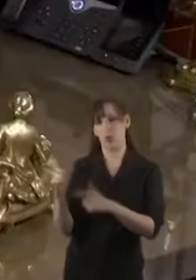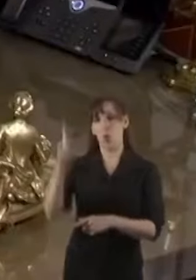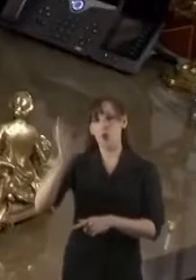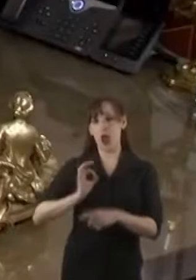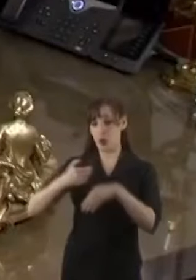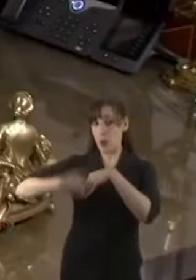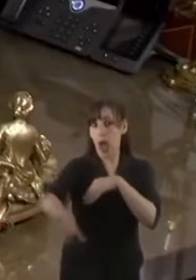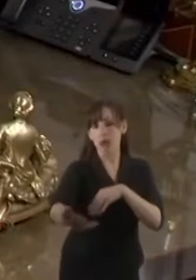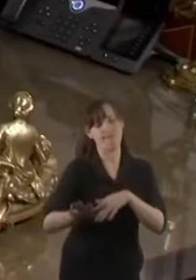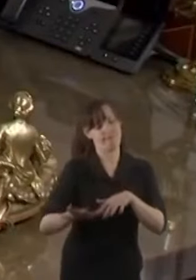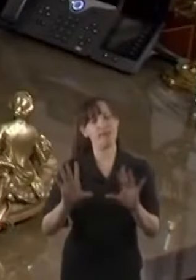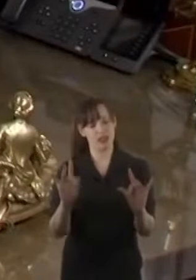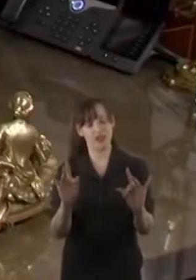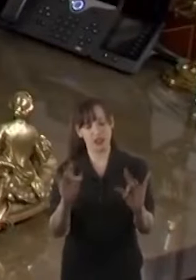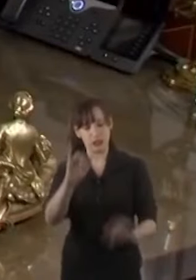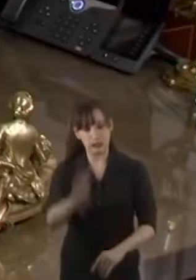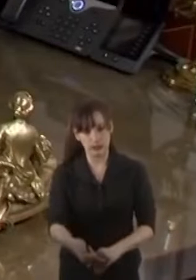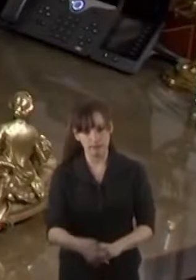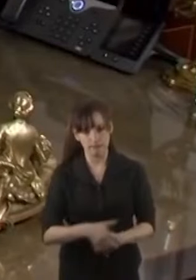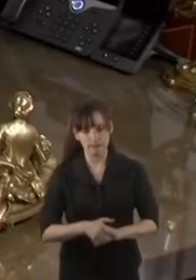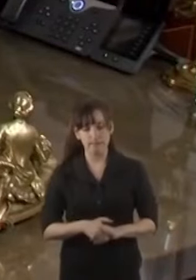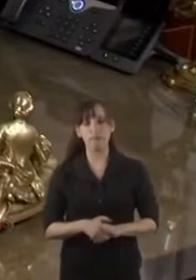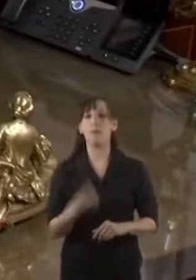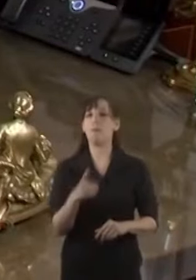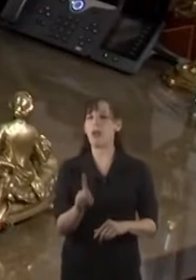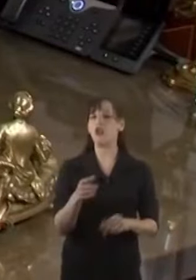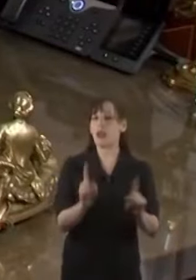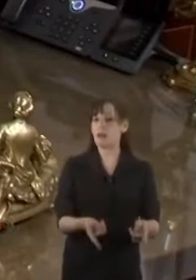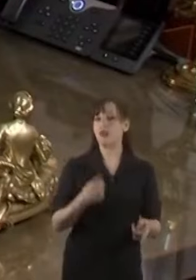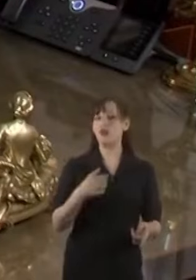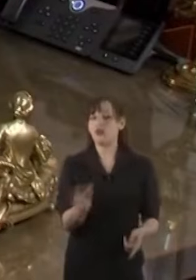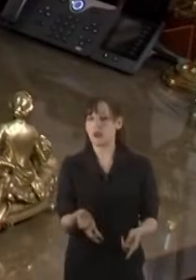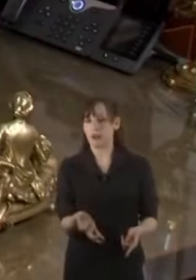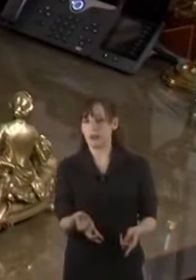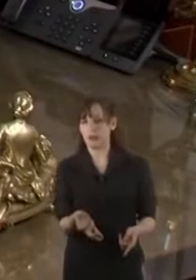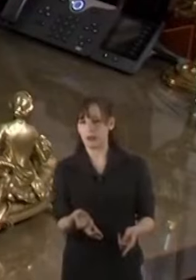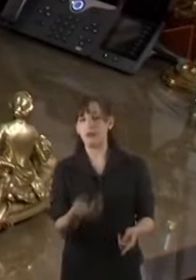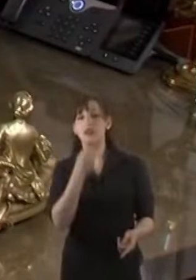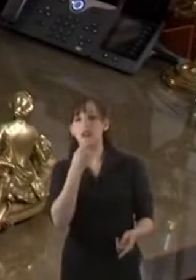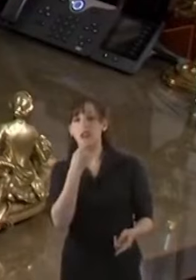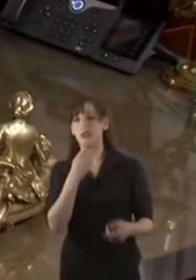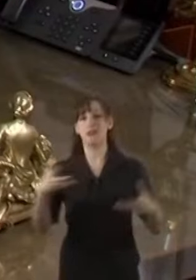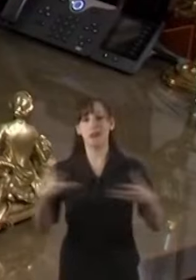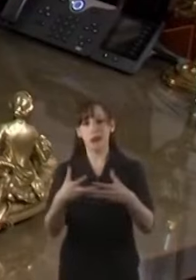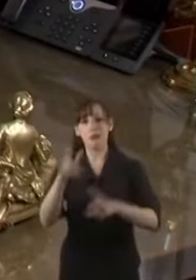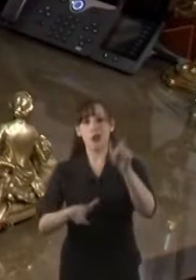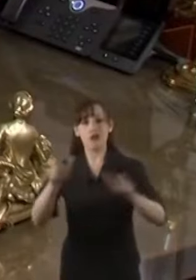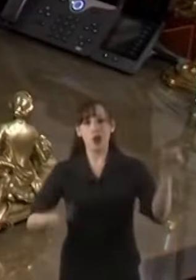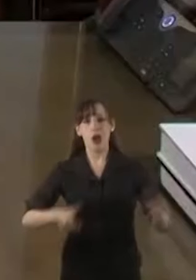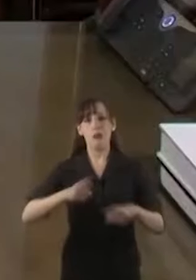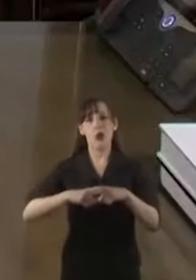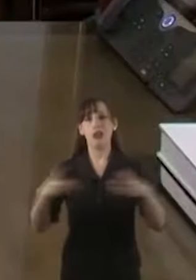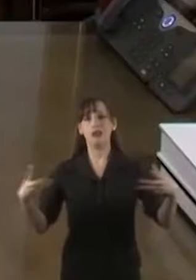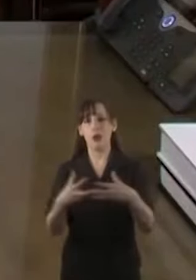nosotros pero la otra certeza que tengo es que si nuestro programa es obstruido por los mismos de siempre que no quieren que nada